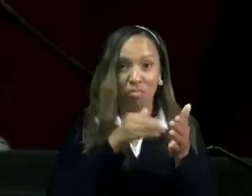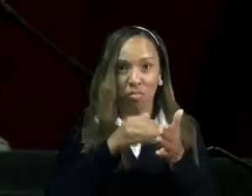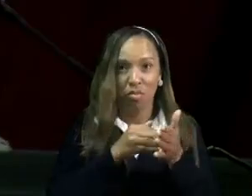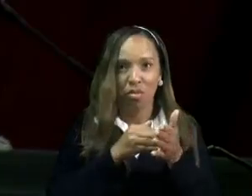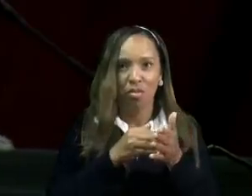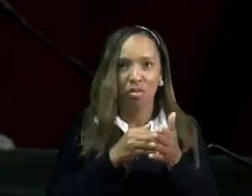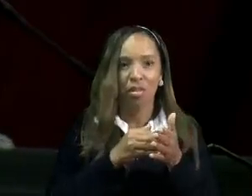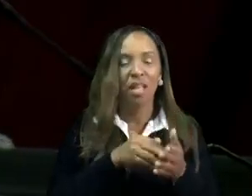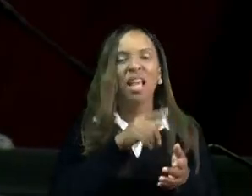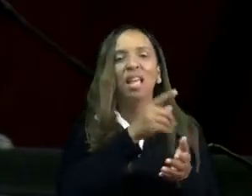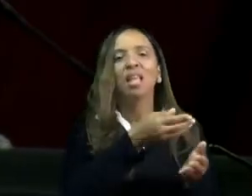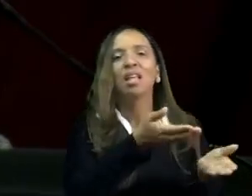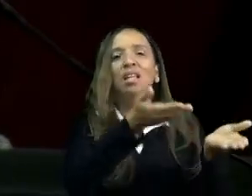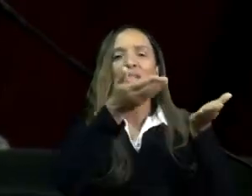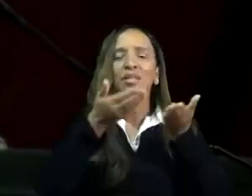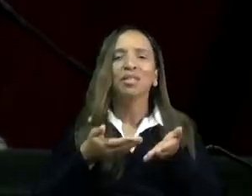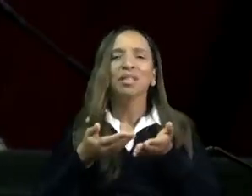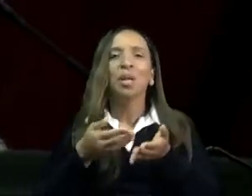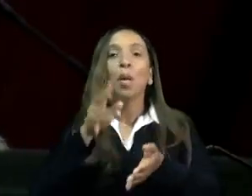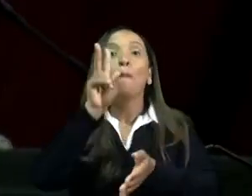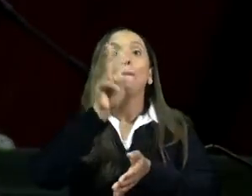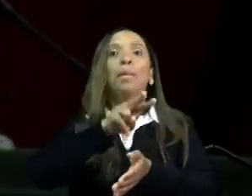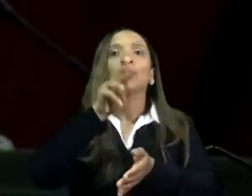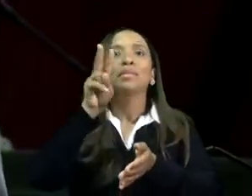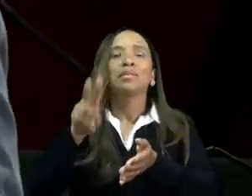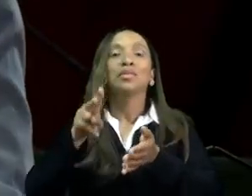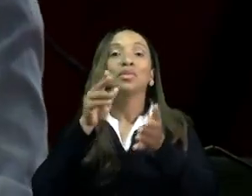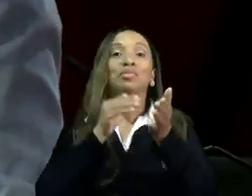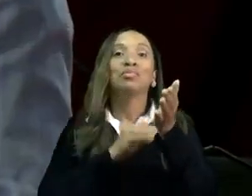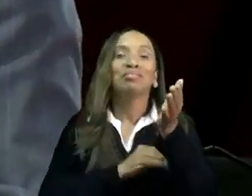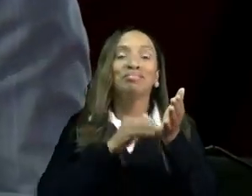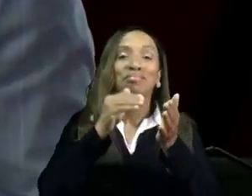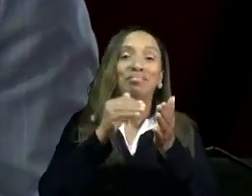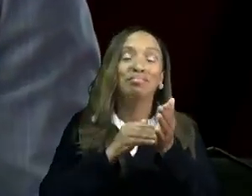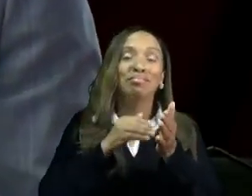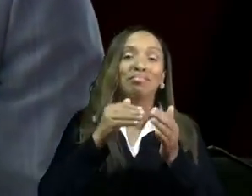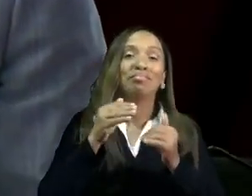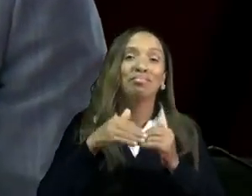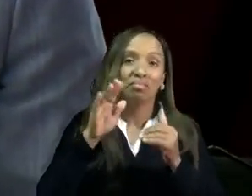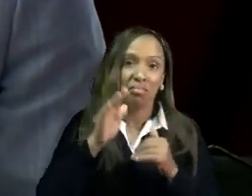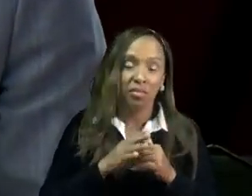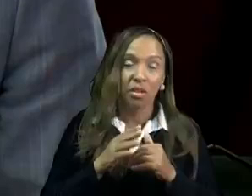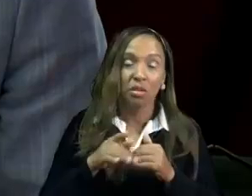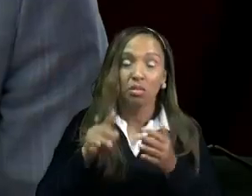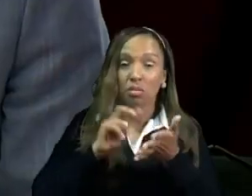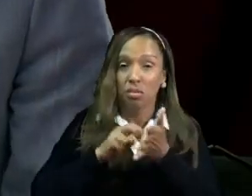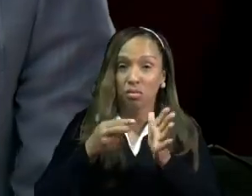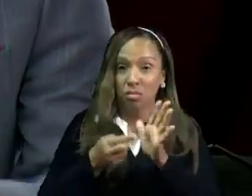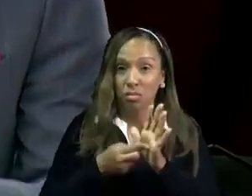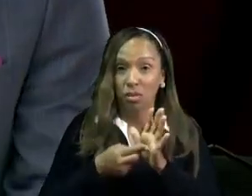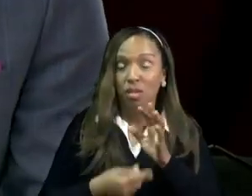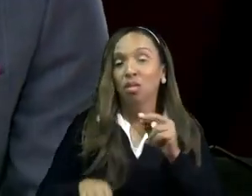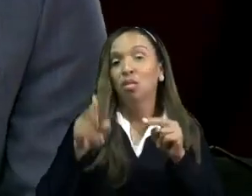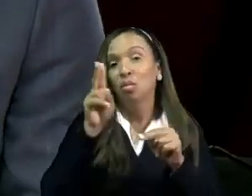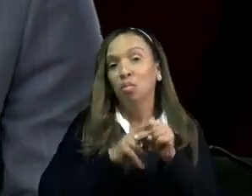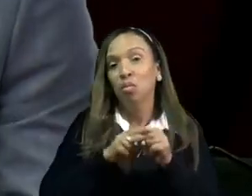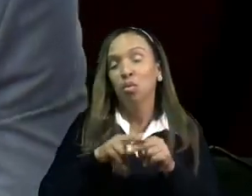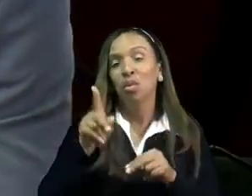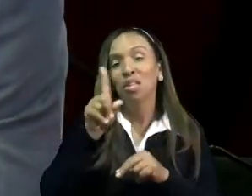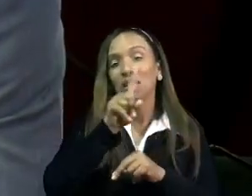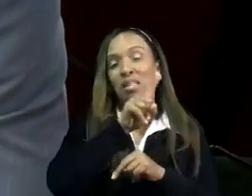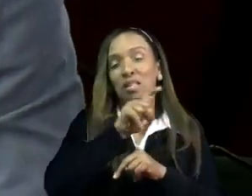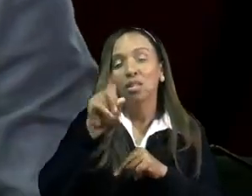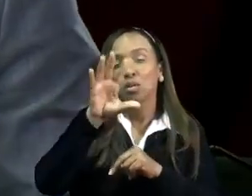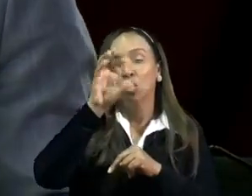matriz ni una tabla en Excel, eso significa un aumento de un 140% a cómo la encontró